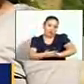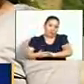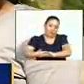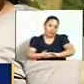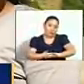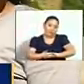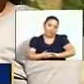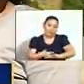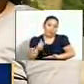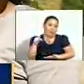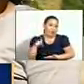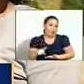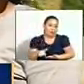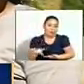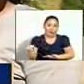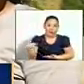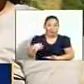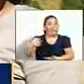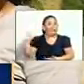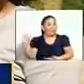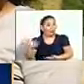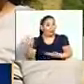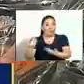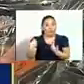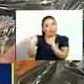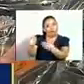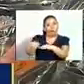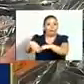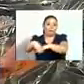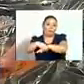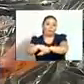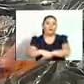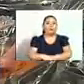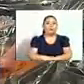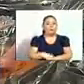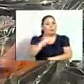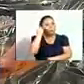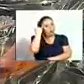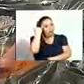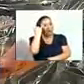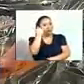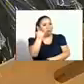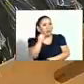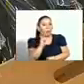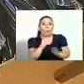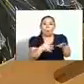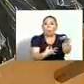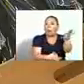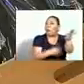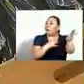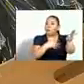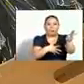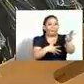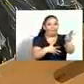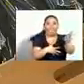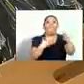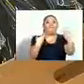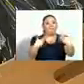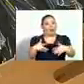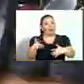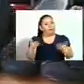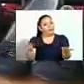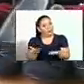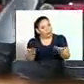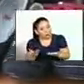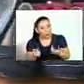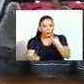ahorita él necesita también zapatos. La idea no solo quedó en papel, se habló,